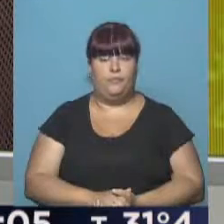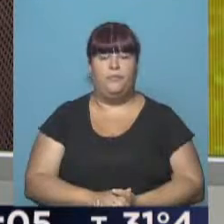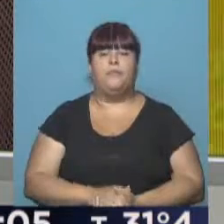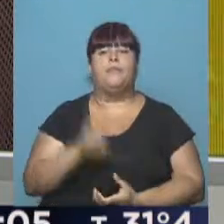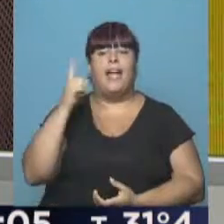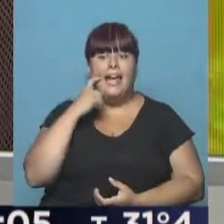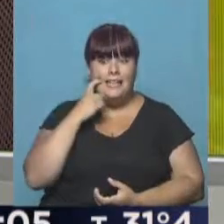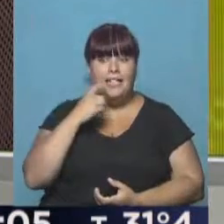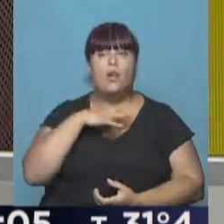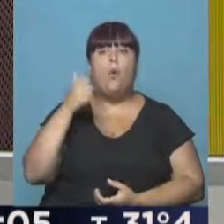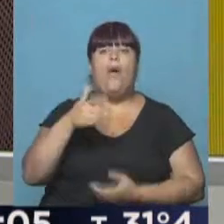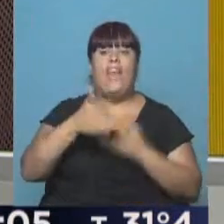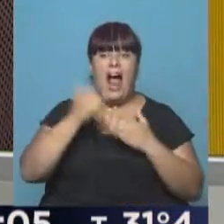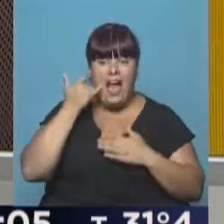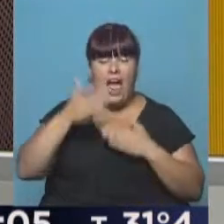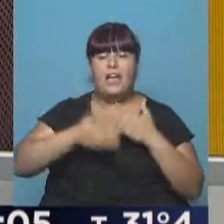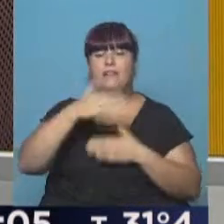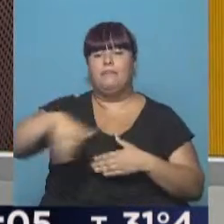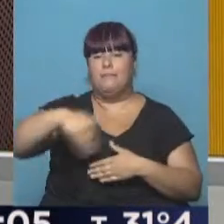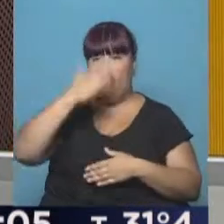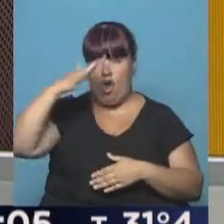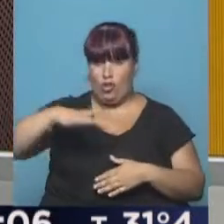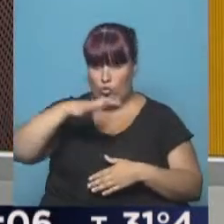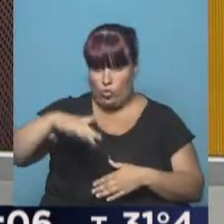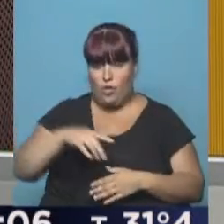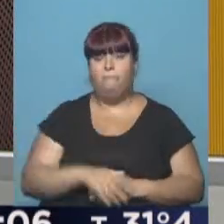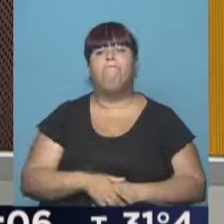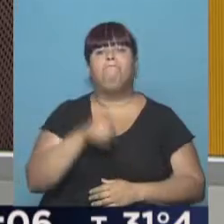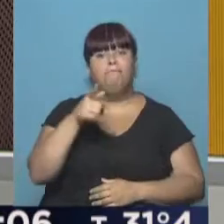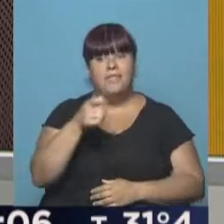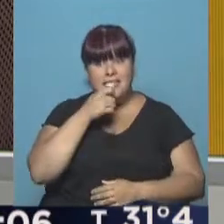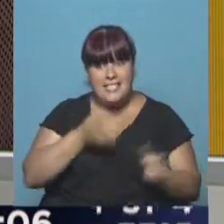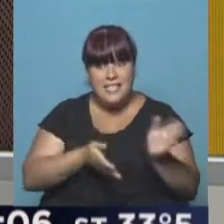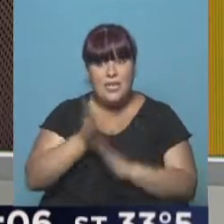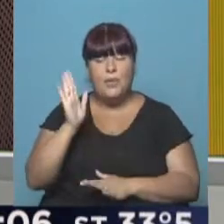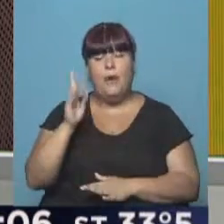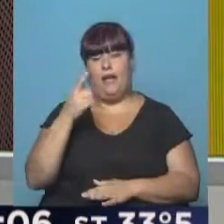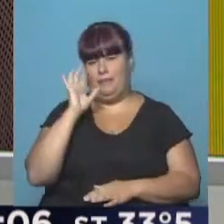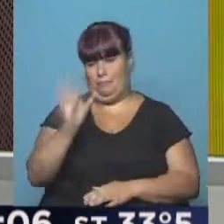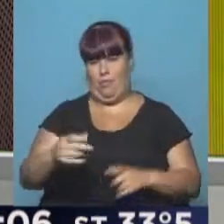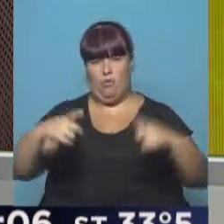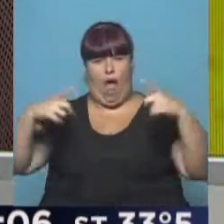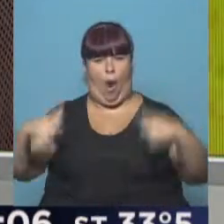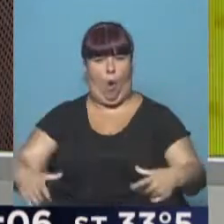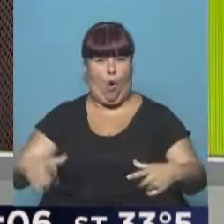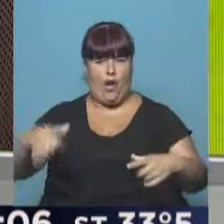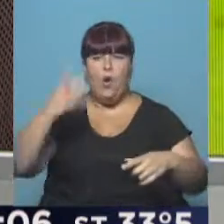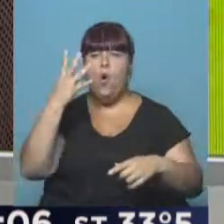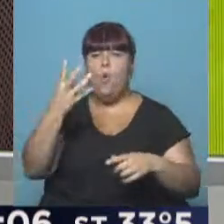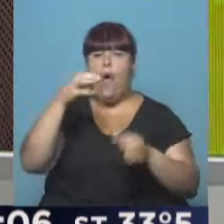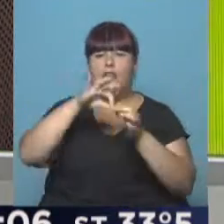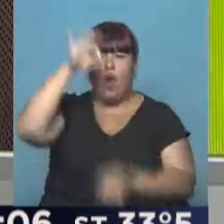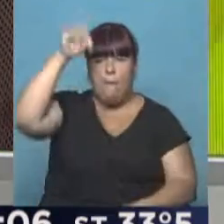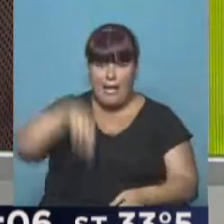Entre Ríos y Juan de Garay son dos avenidas del barrio Constitución, donde si usted circula por ahí va a poder ver un cráter de 4